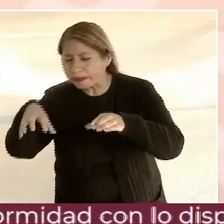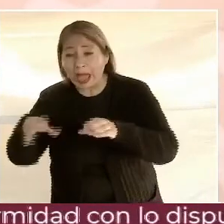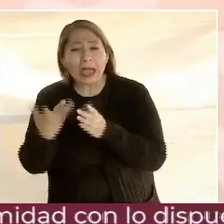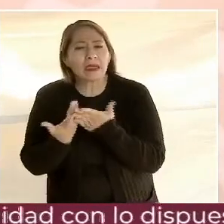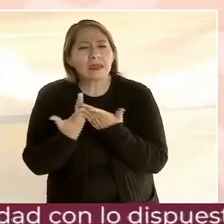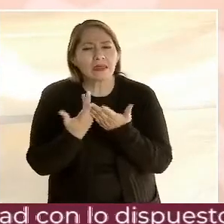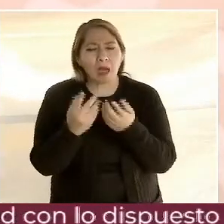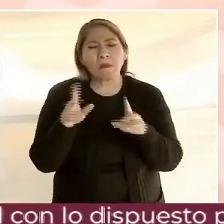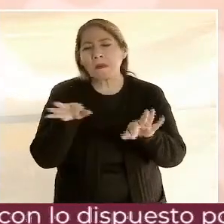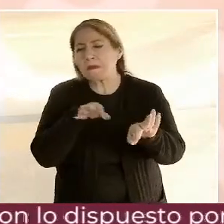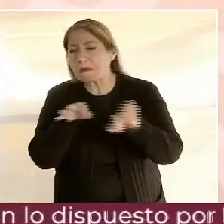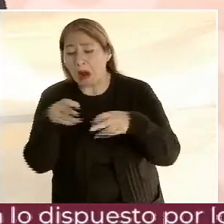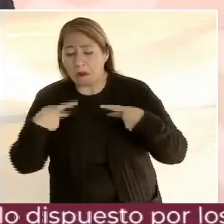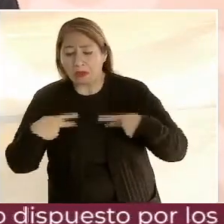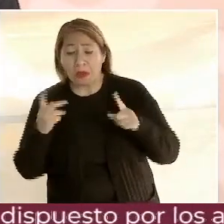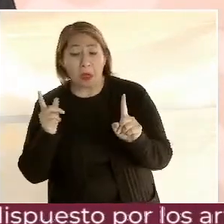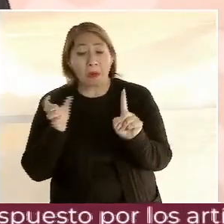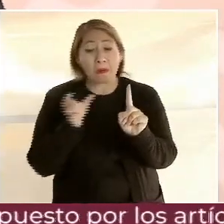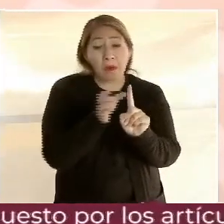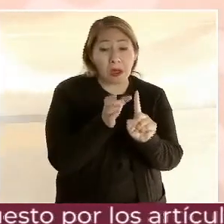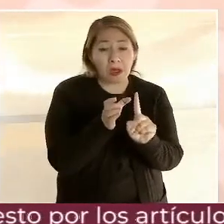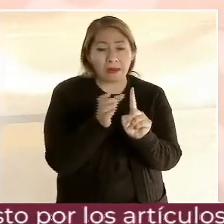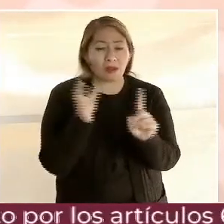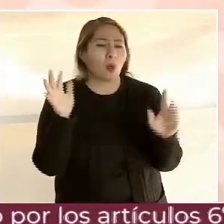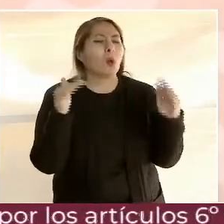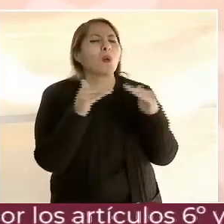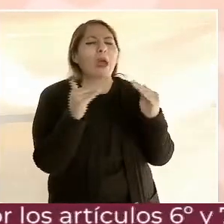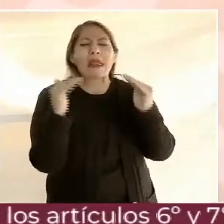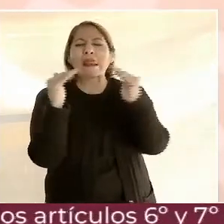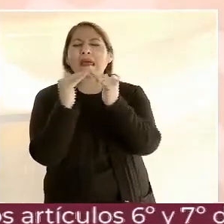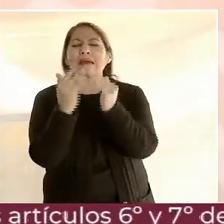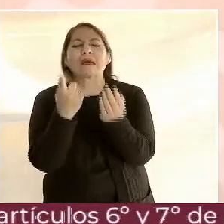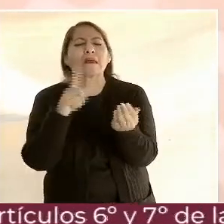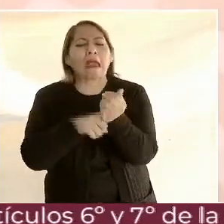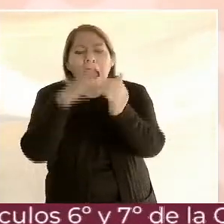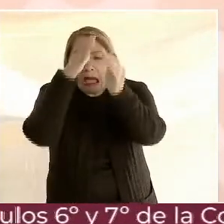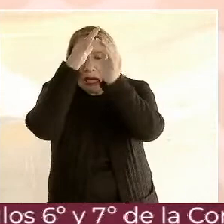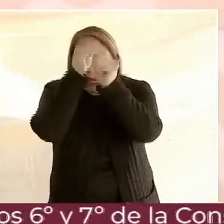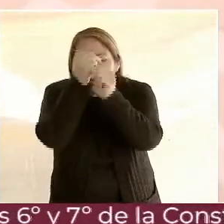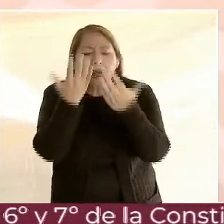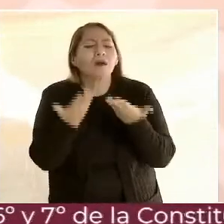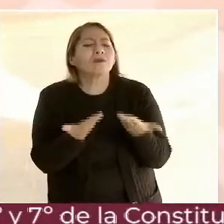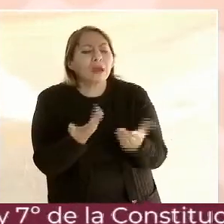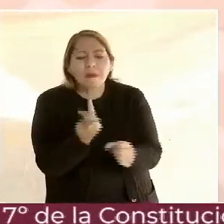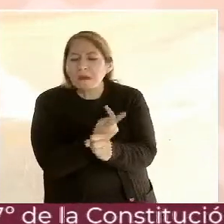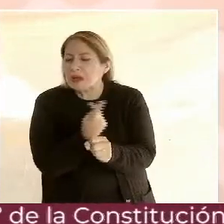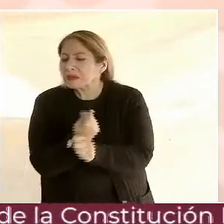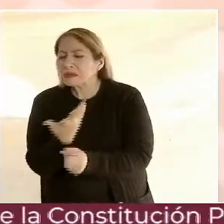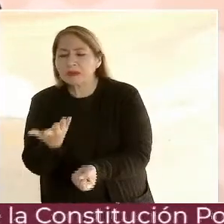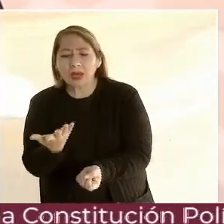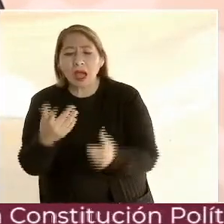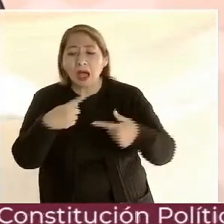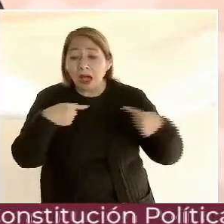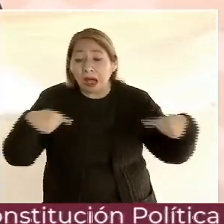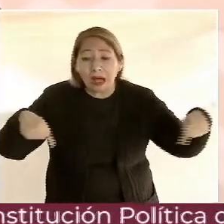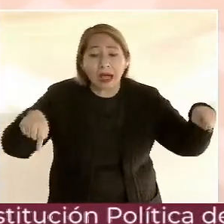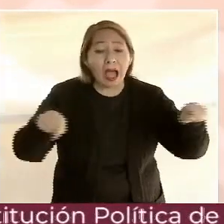colaboradores, con los que llegó al acuerdo de que era una